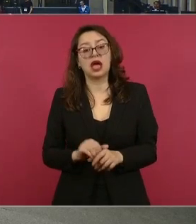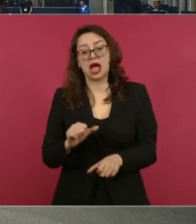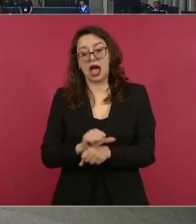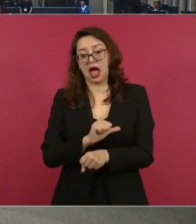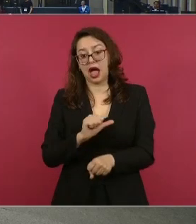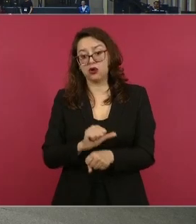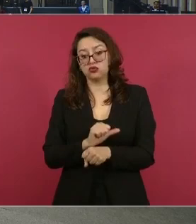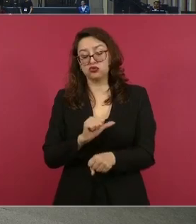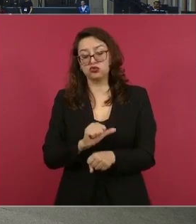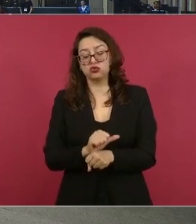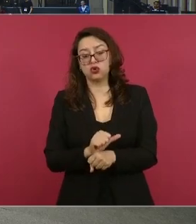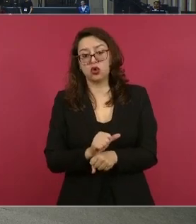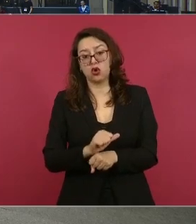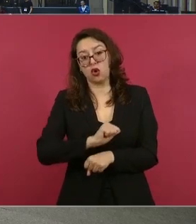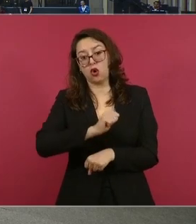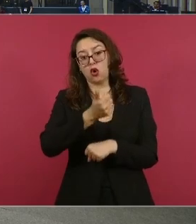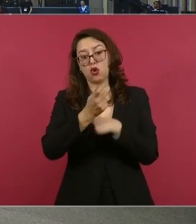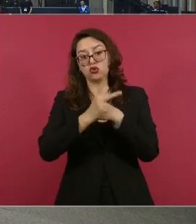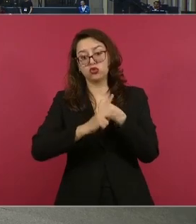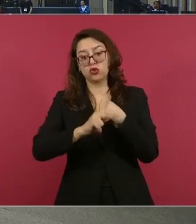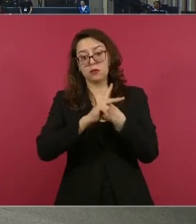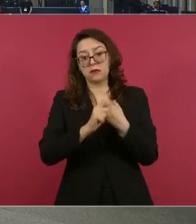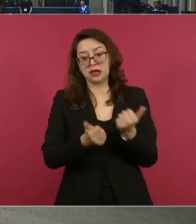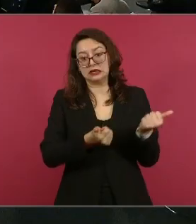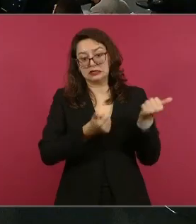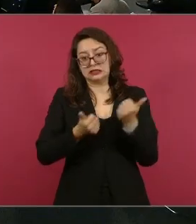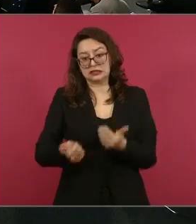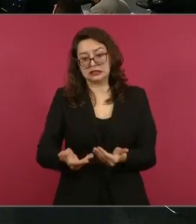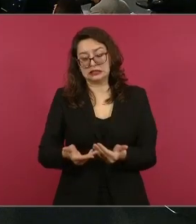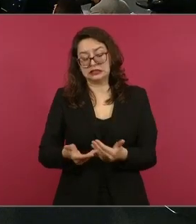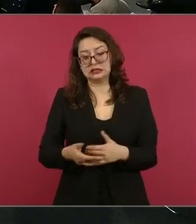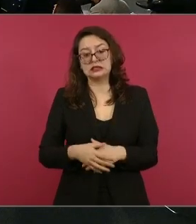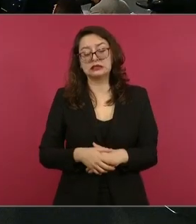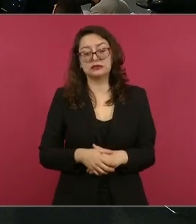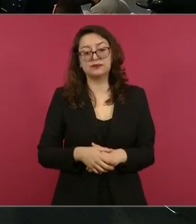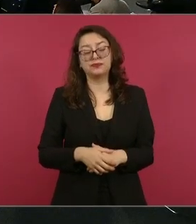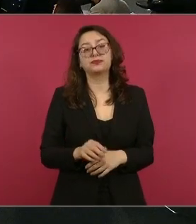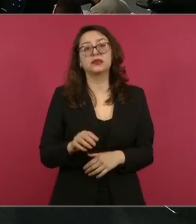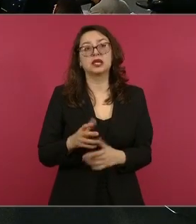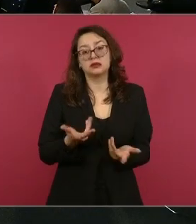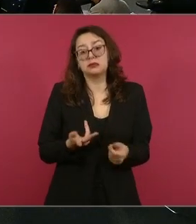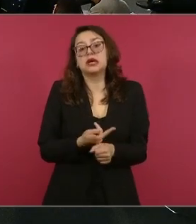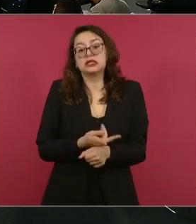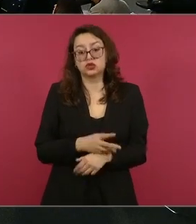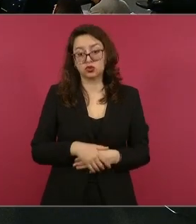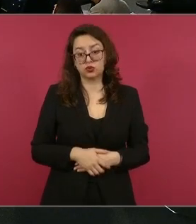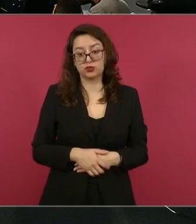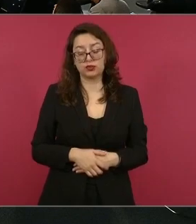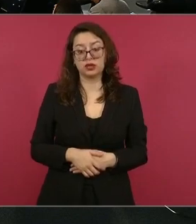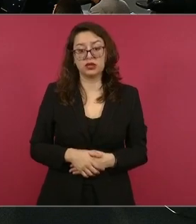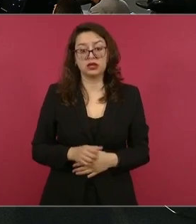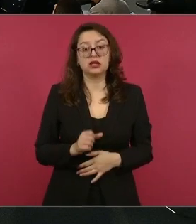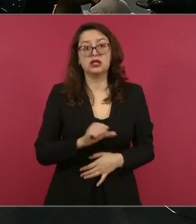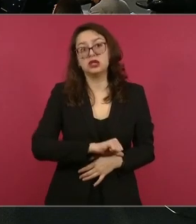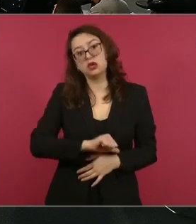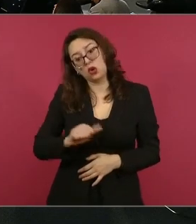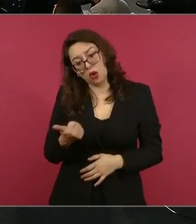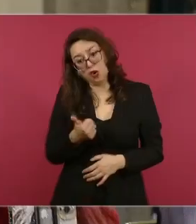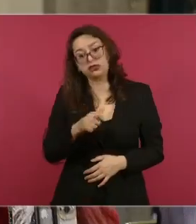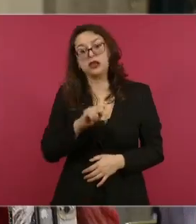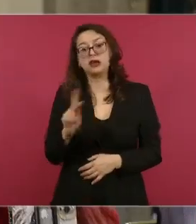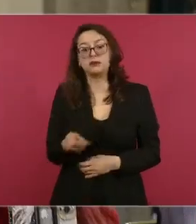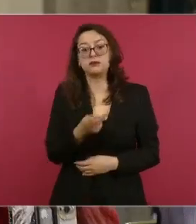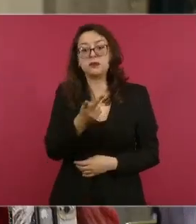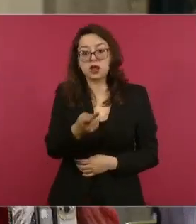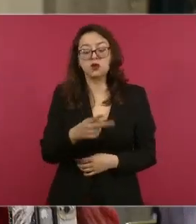pregunta personal que le hago a usted, que no le había hecho en todo este tiempo que he venido, ¿cómo considera que va a dejar este país? ¿Cómo considera